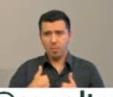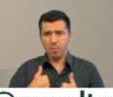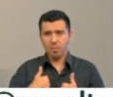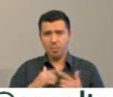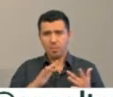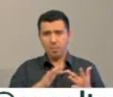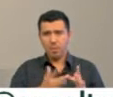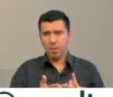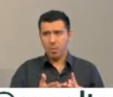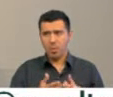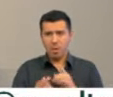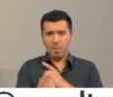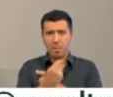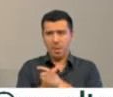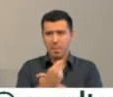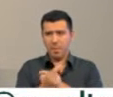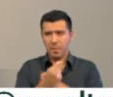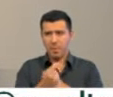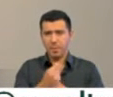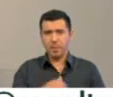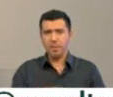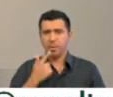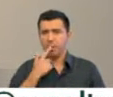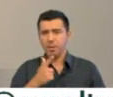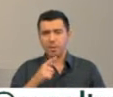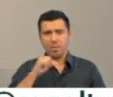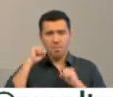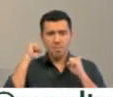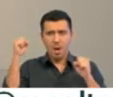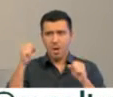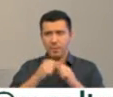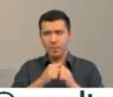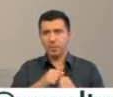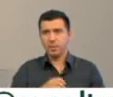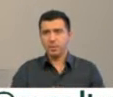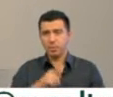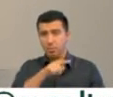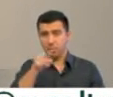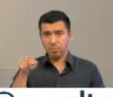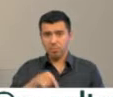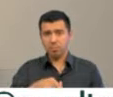duele los insultos que escuché en las manifestaciones, que